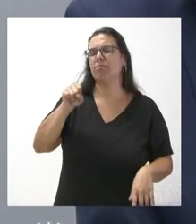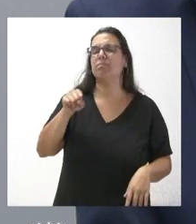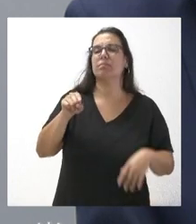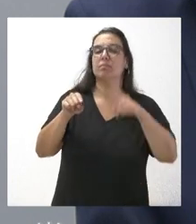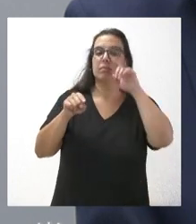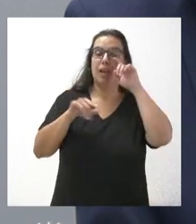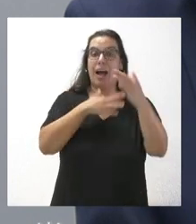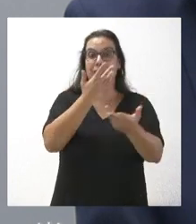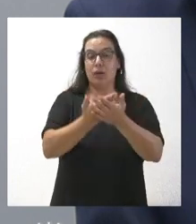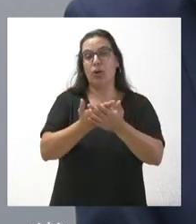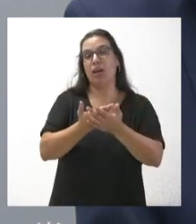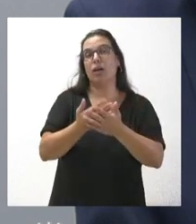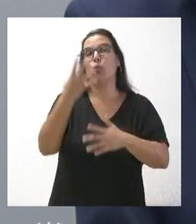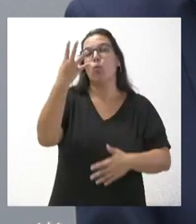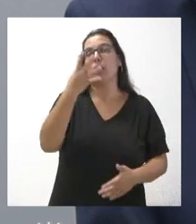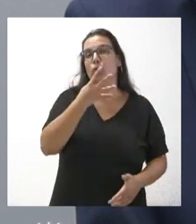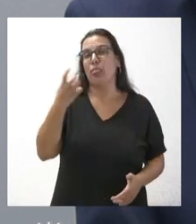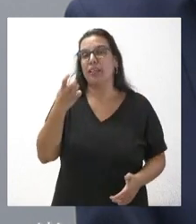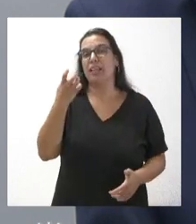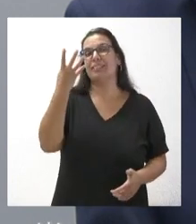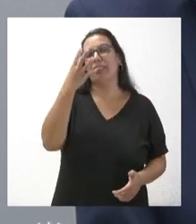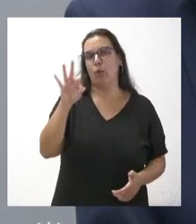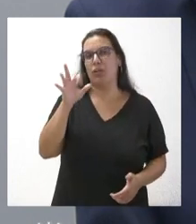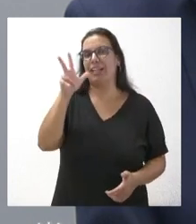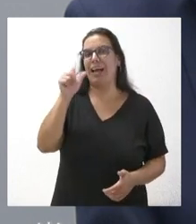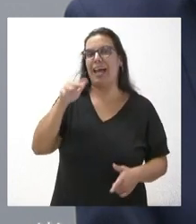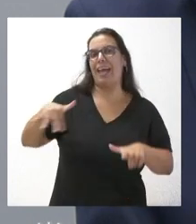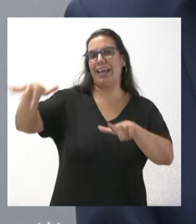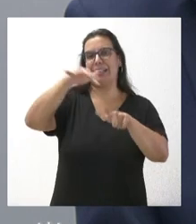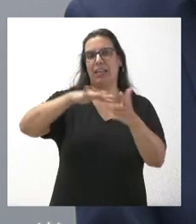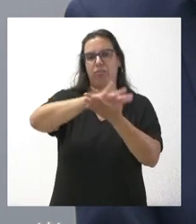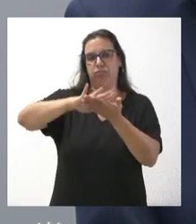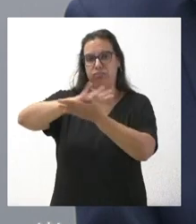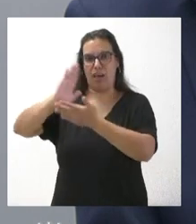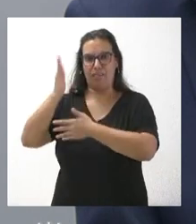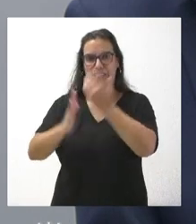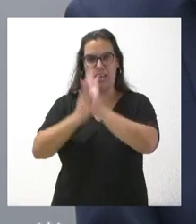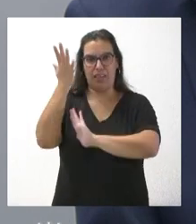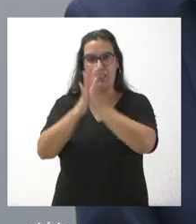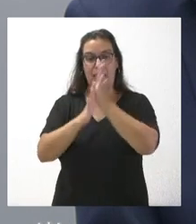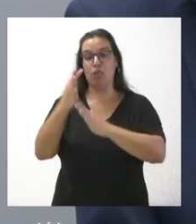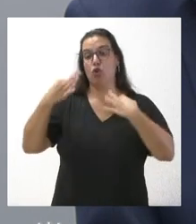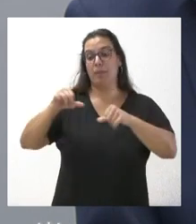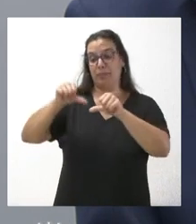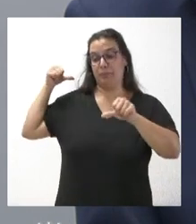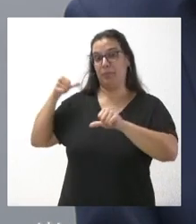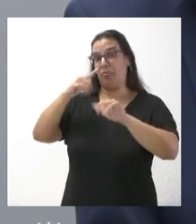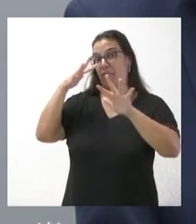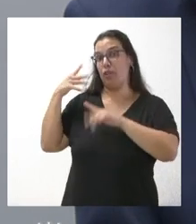periodo de tiempo en torno a 450 hectáreas afectadas, cuando la media del decenio está